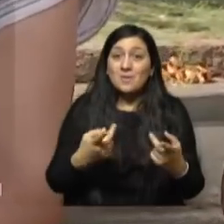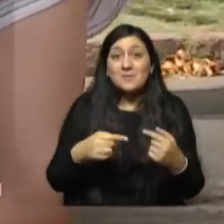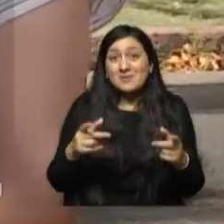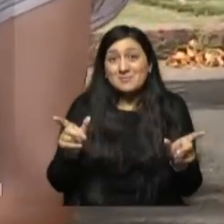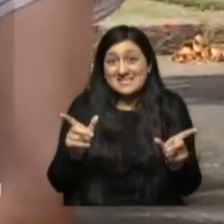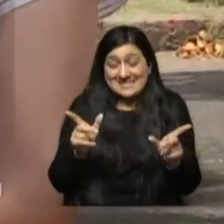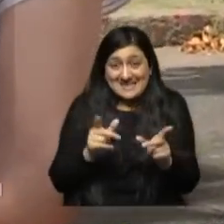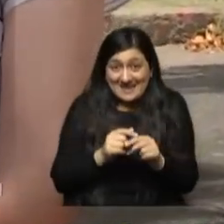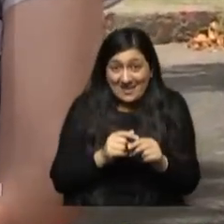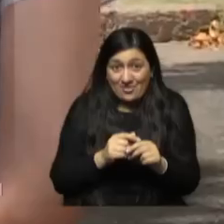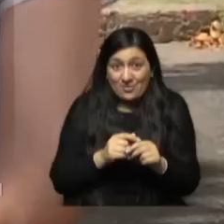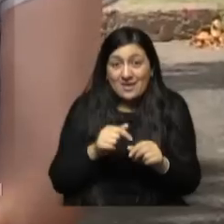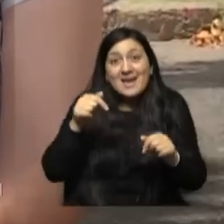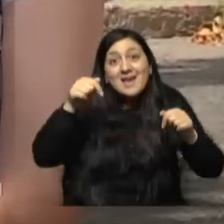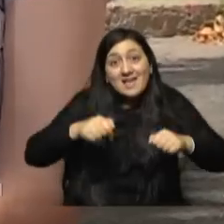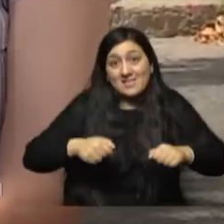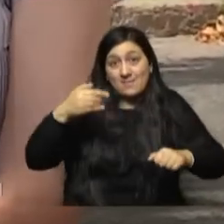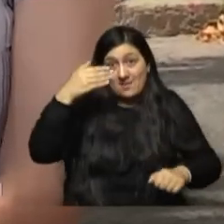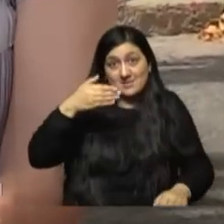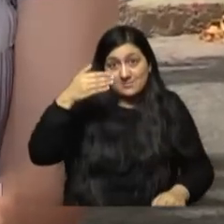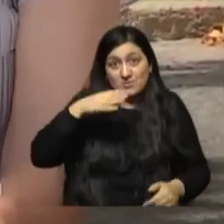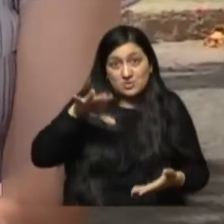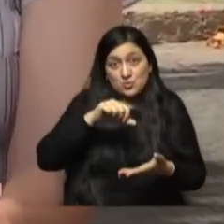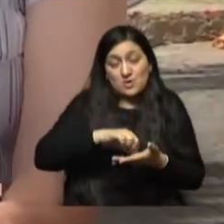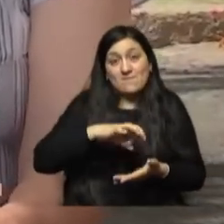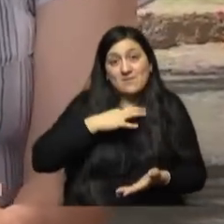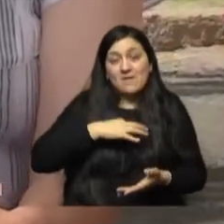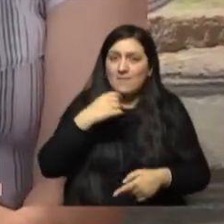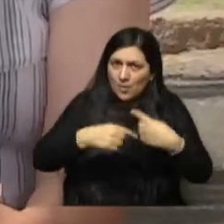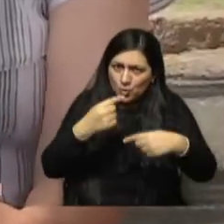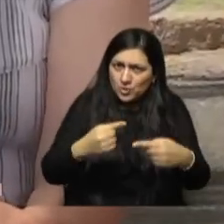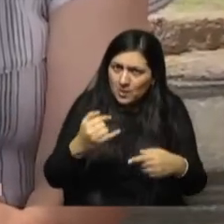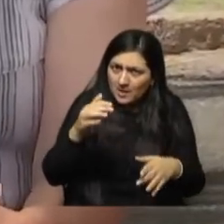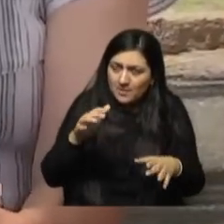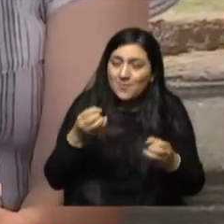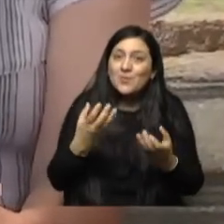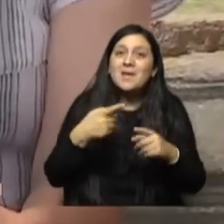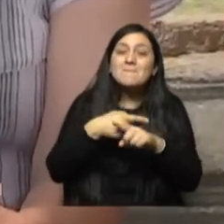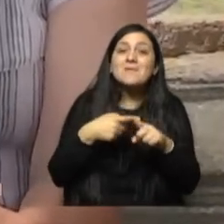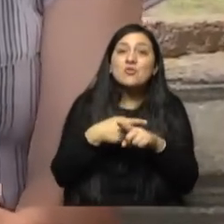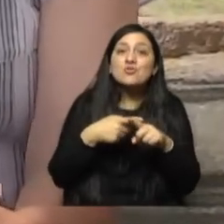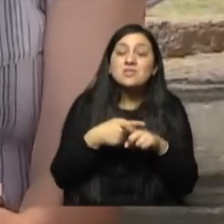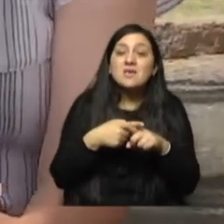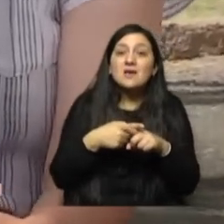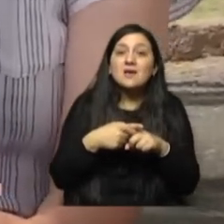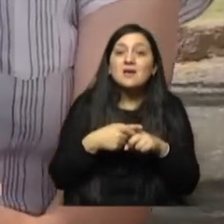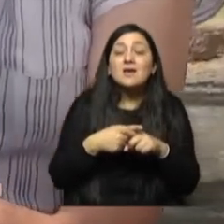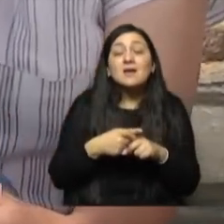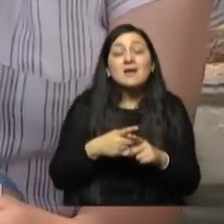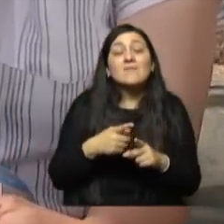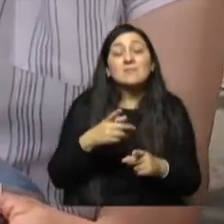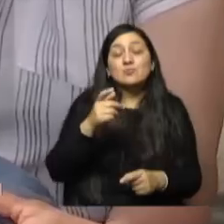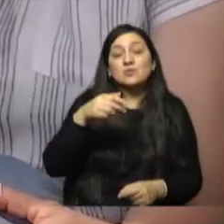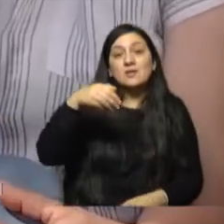cerrando este espacio, esta participación en Ciudad Viva. Vamos a seguir acá, porque a mediodía vamos a estar con el MBD